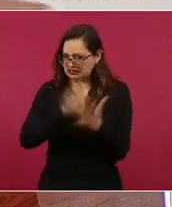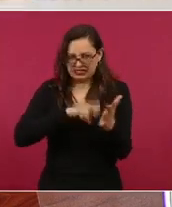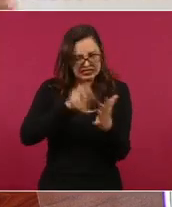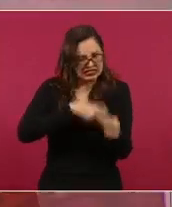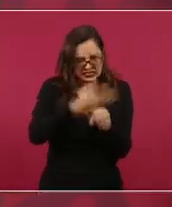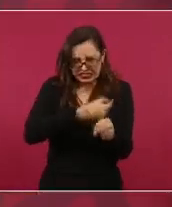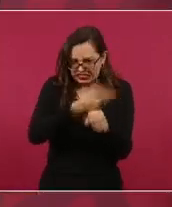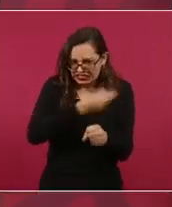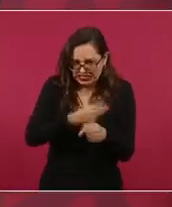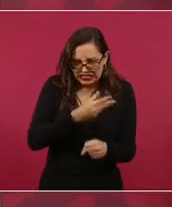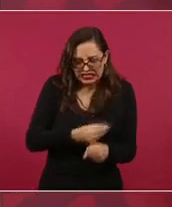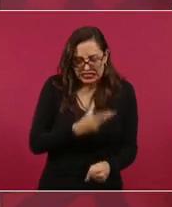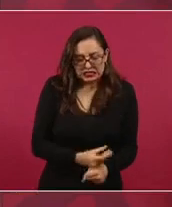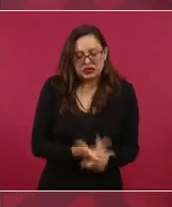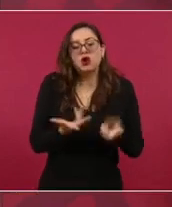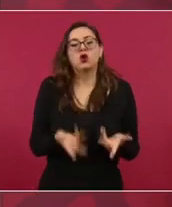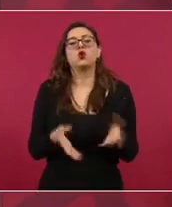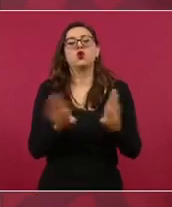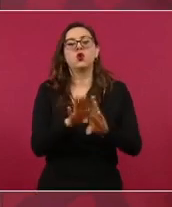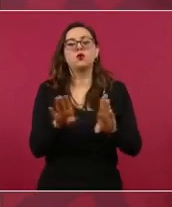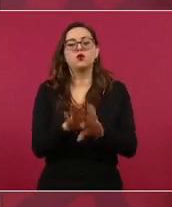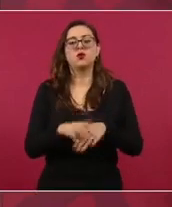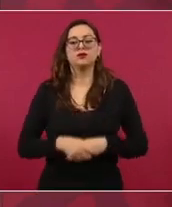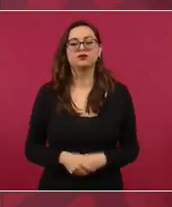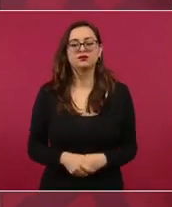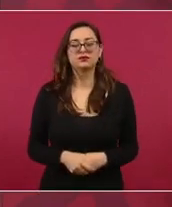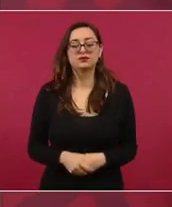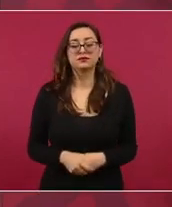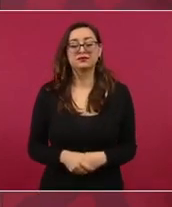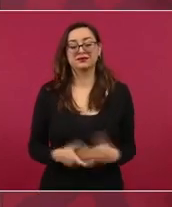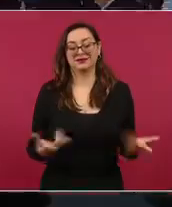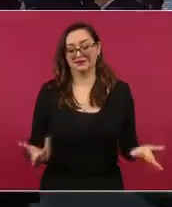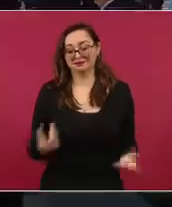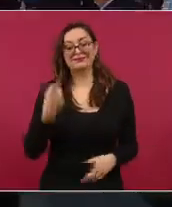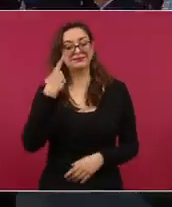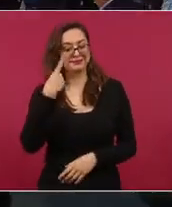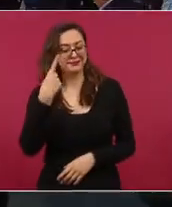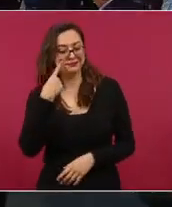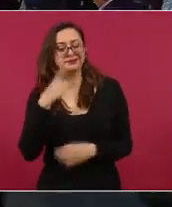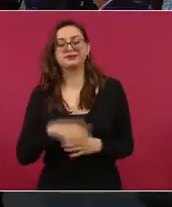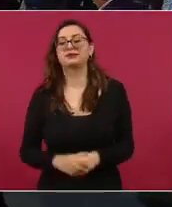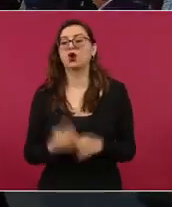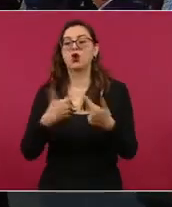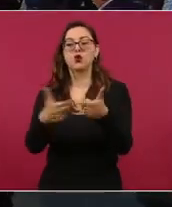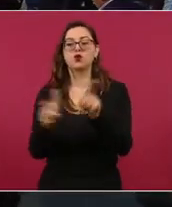los dirigentes de los partidos con el presidente Peña